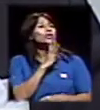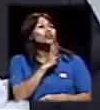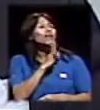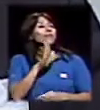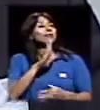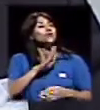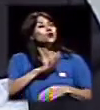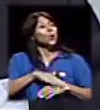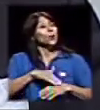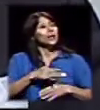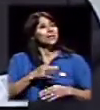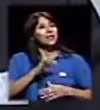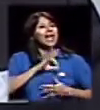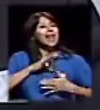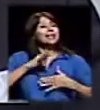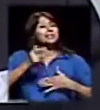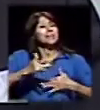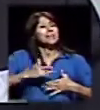espíritu josefino